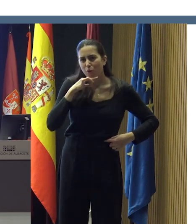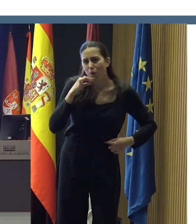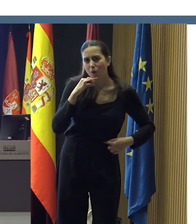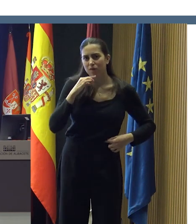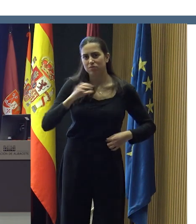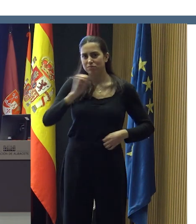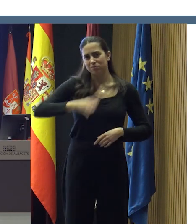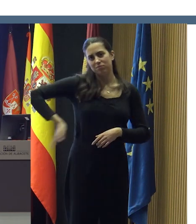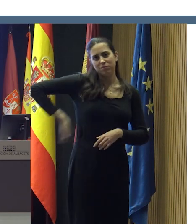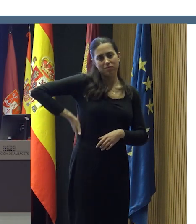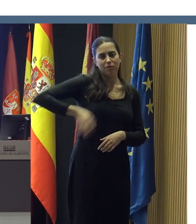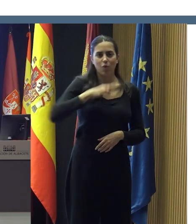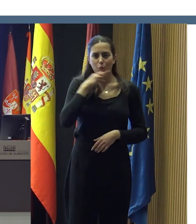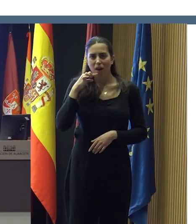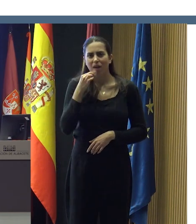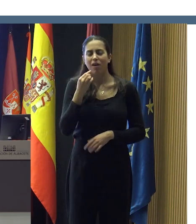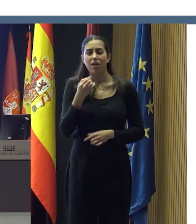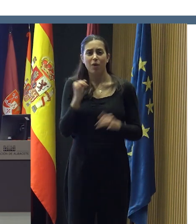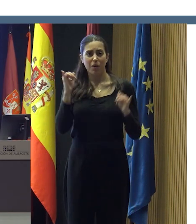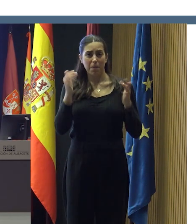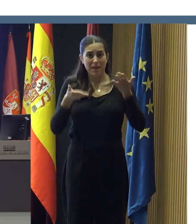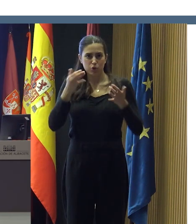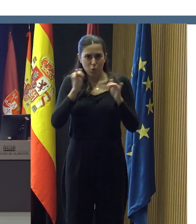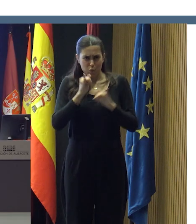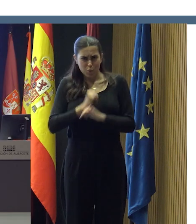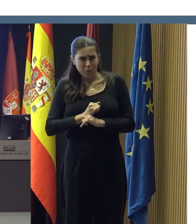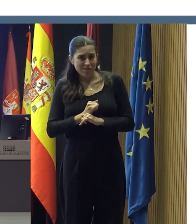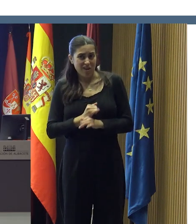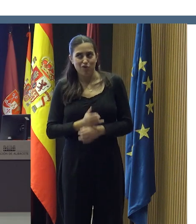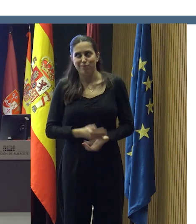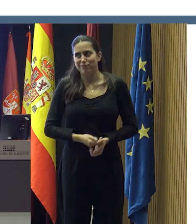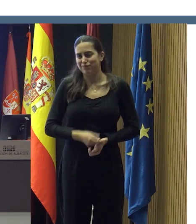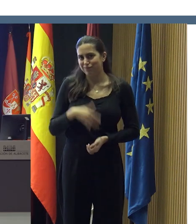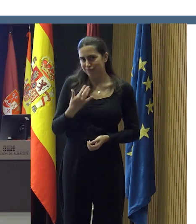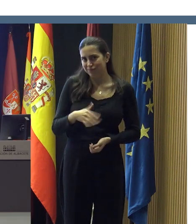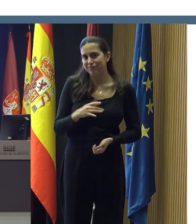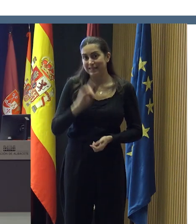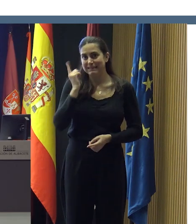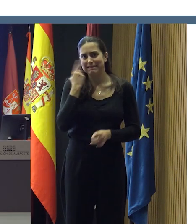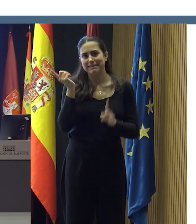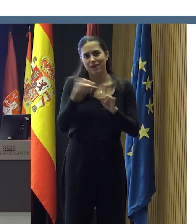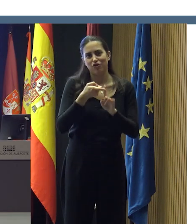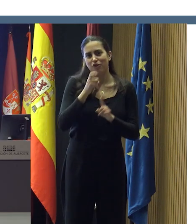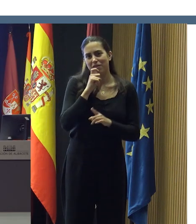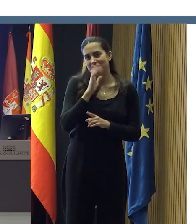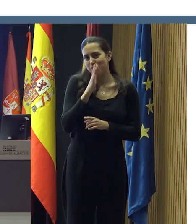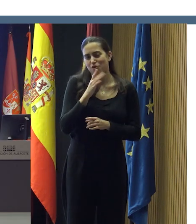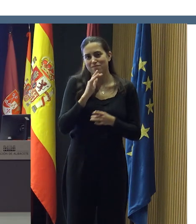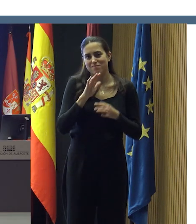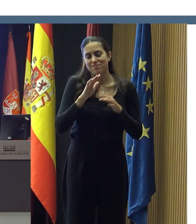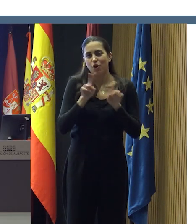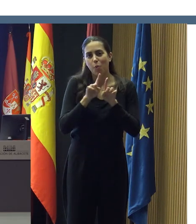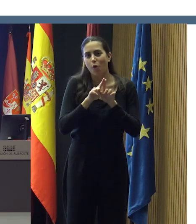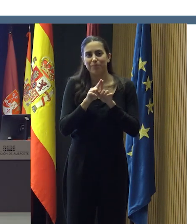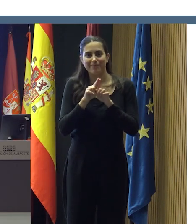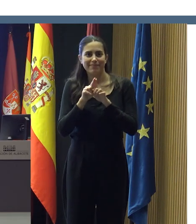las lumbares, pérdida de peso. Eso pueden ser 1000 cosas. Entonces, por eso tardan tanto en diagnosticarse. Porque muchos tumores no dan la